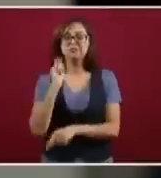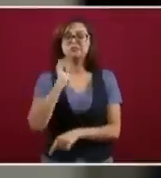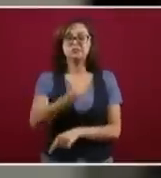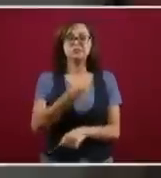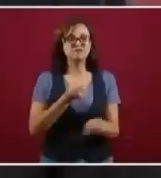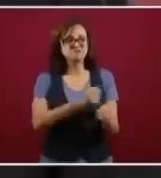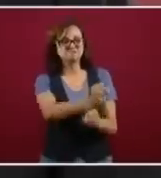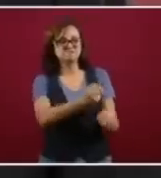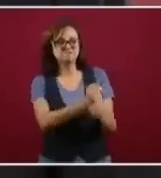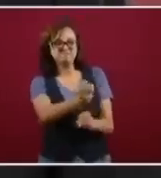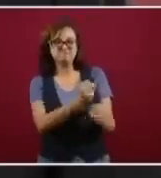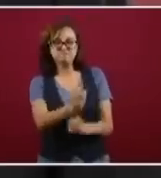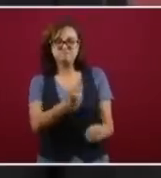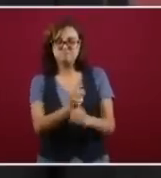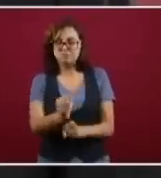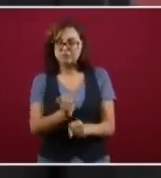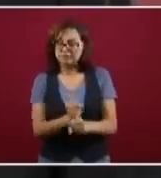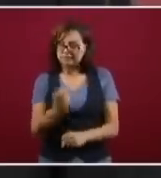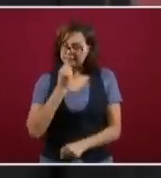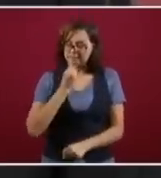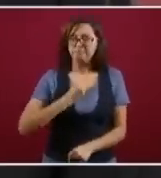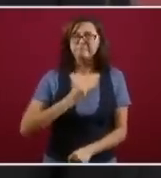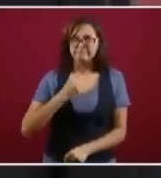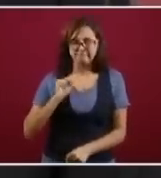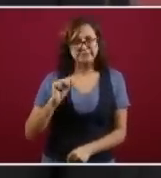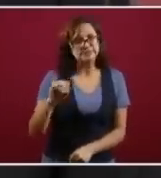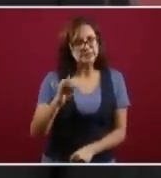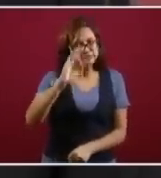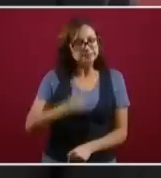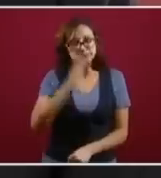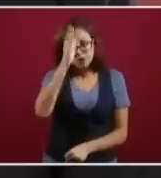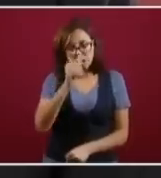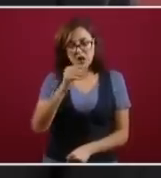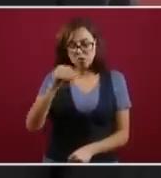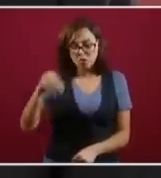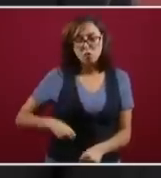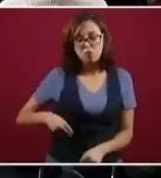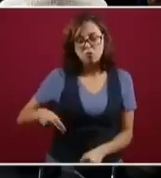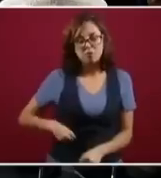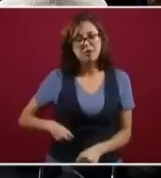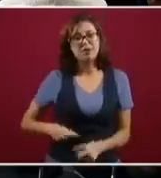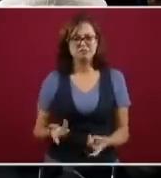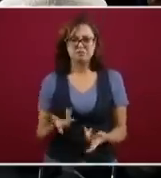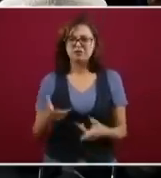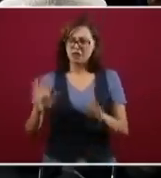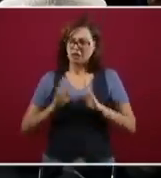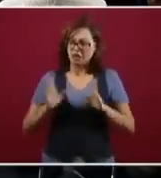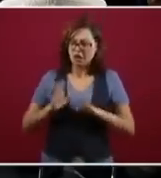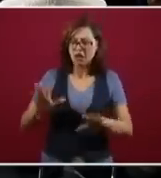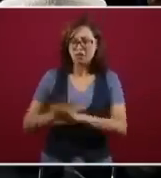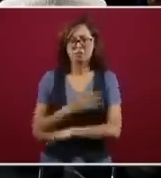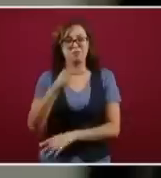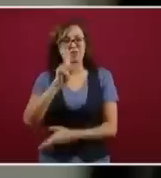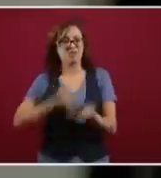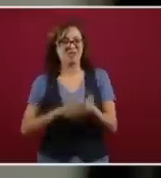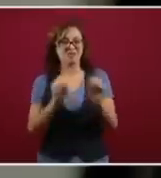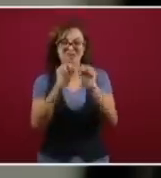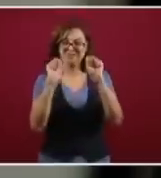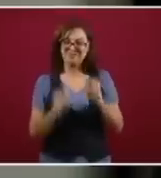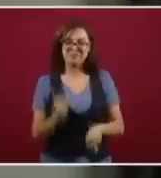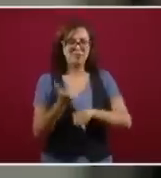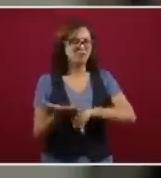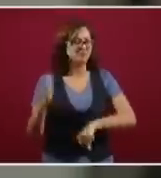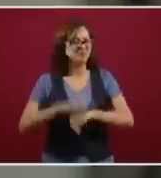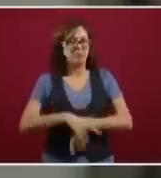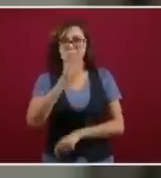declararse culpables. Entonces, el ejército, el régimen ha cambiado, pero el sistema no, sigue siendo el mismo. Hay muchos de justicia militar